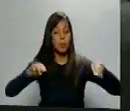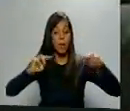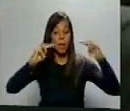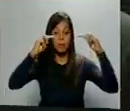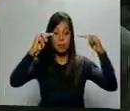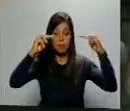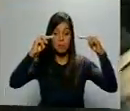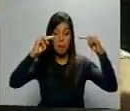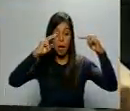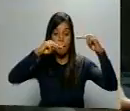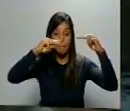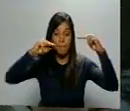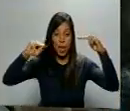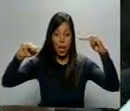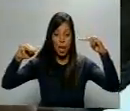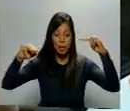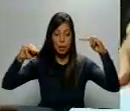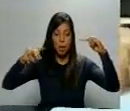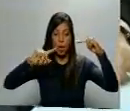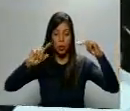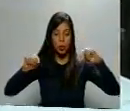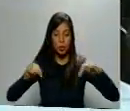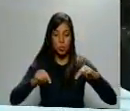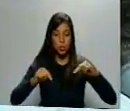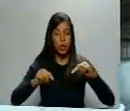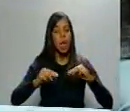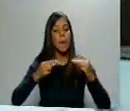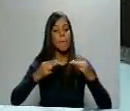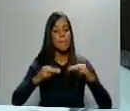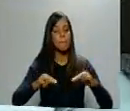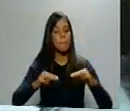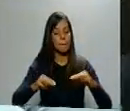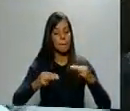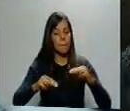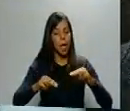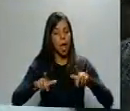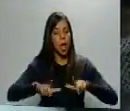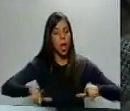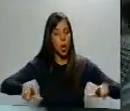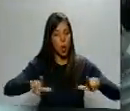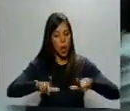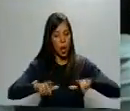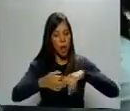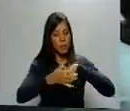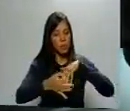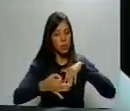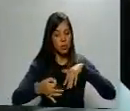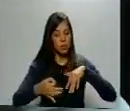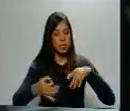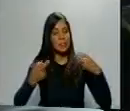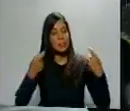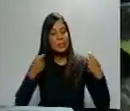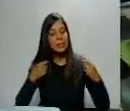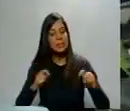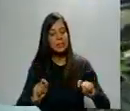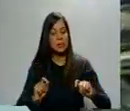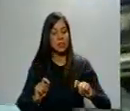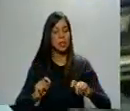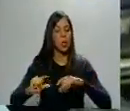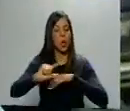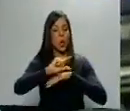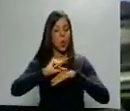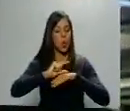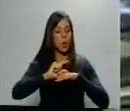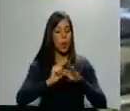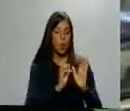un nivel local, municipal, tratando de tener una superestructura de gobierno